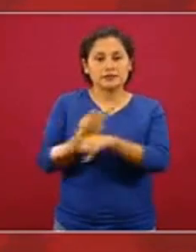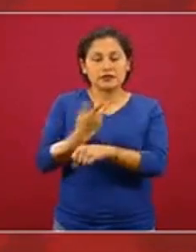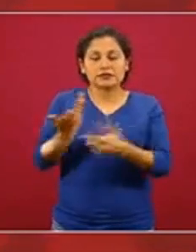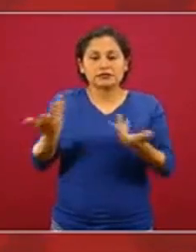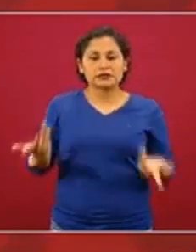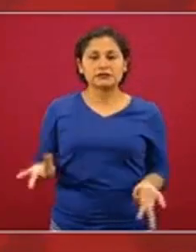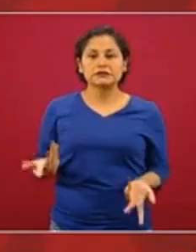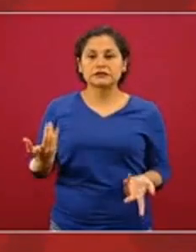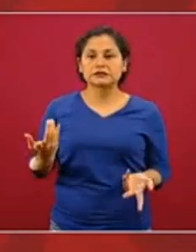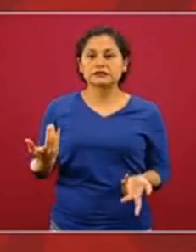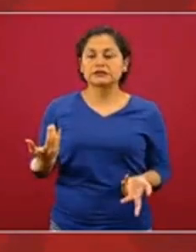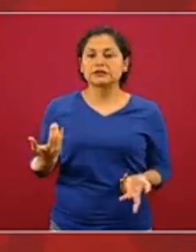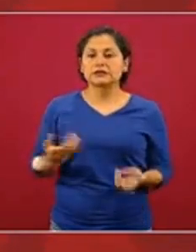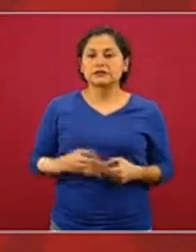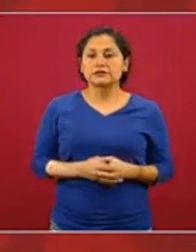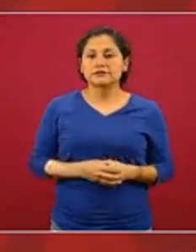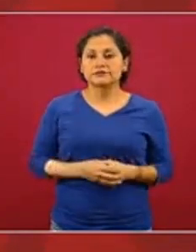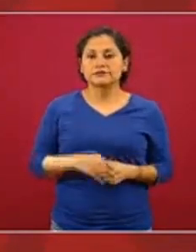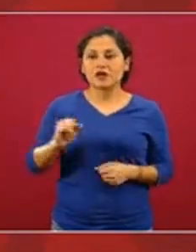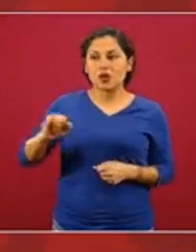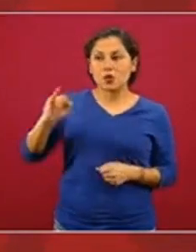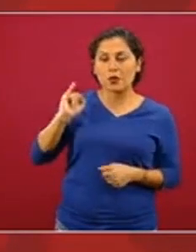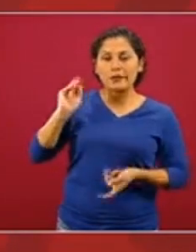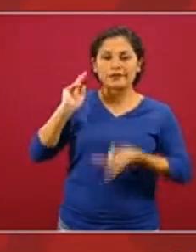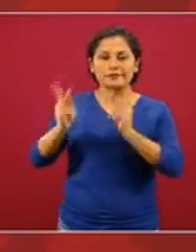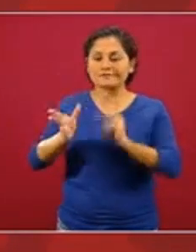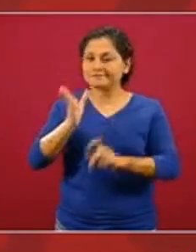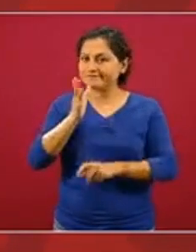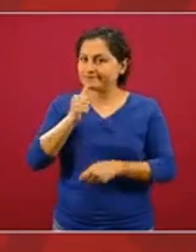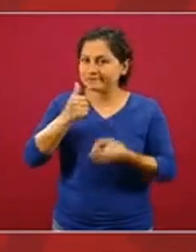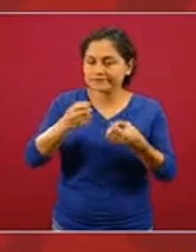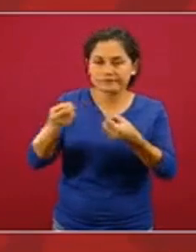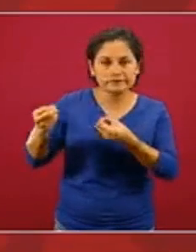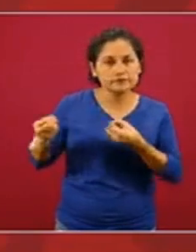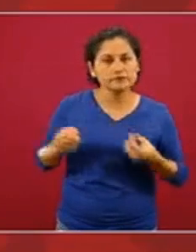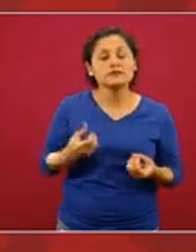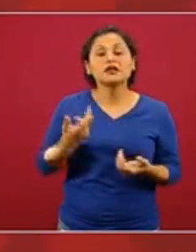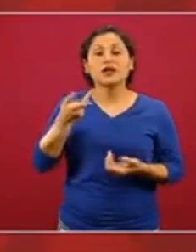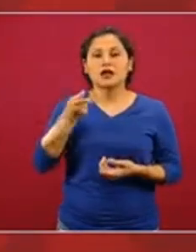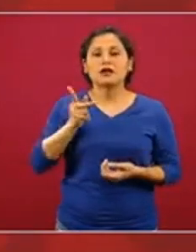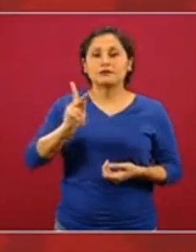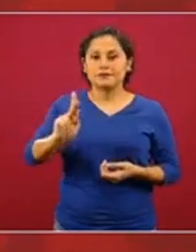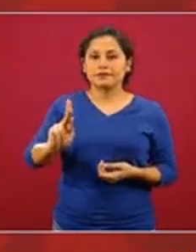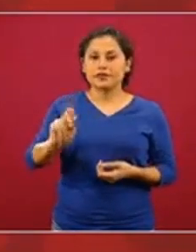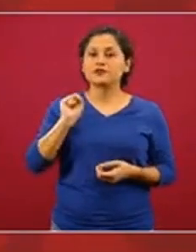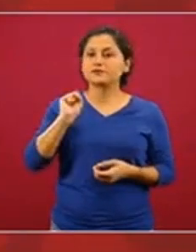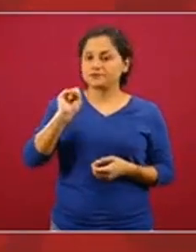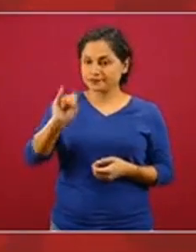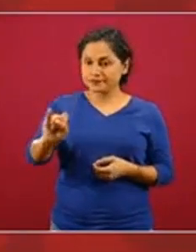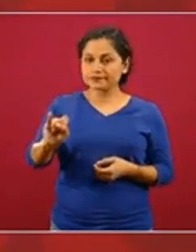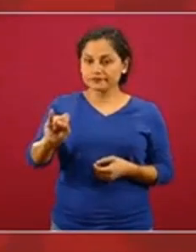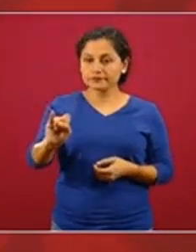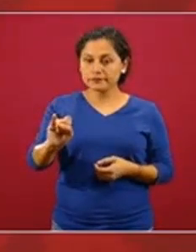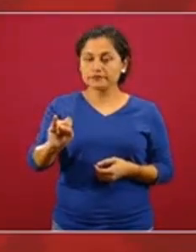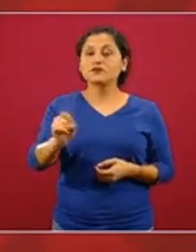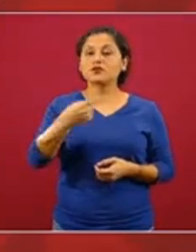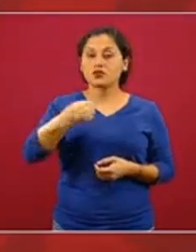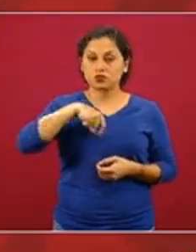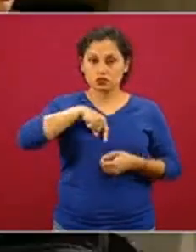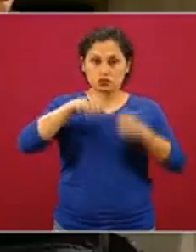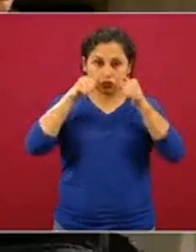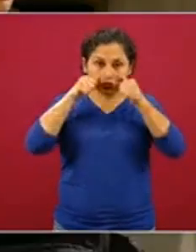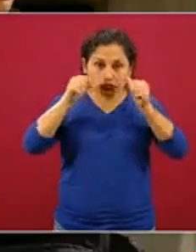de platicar el jueves y el viernes, pero definitivamente hay una dedicación muy importante